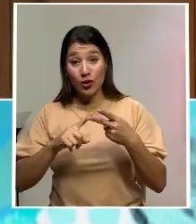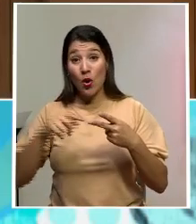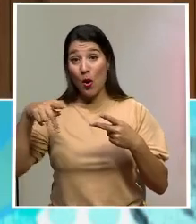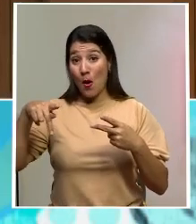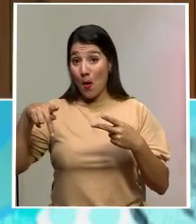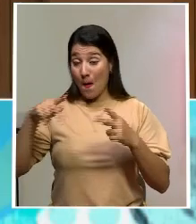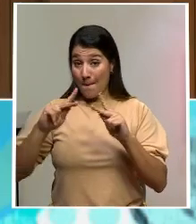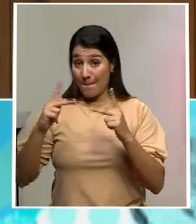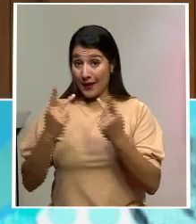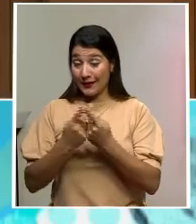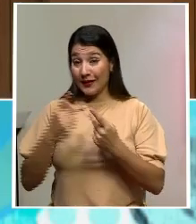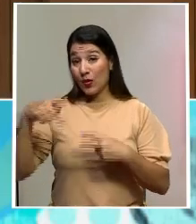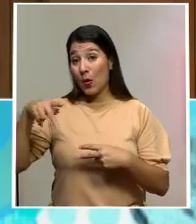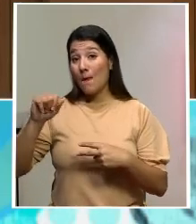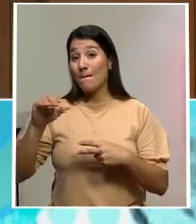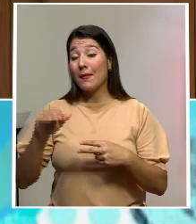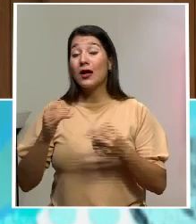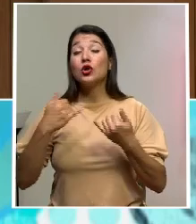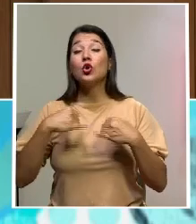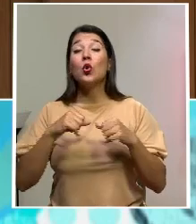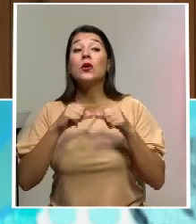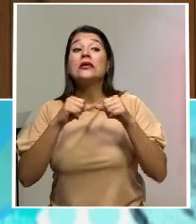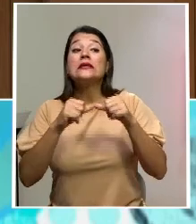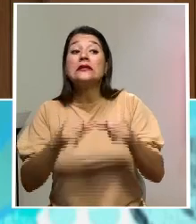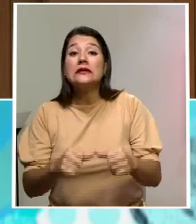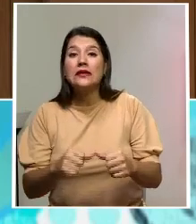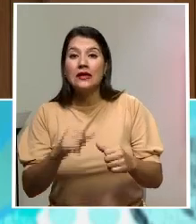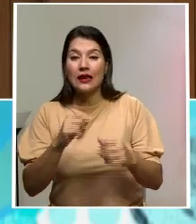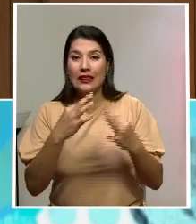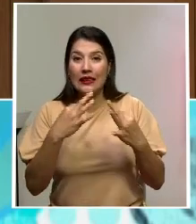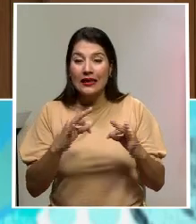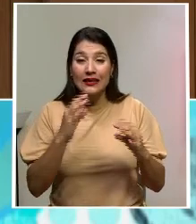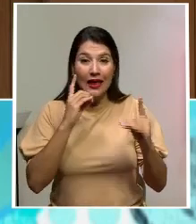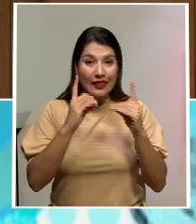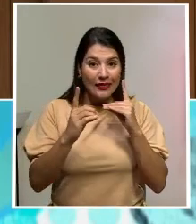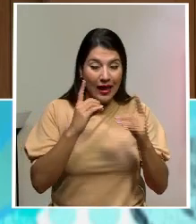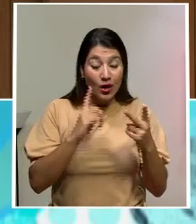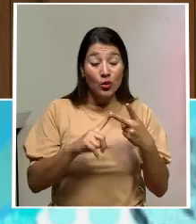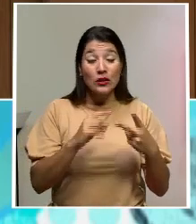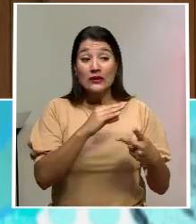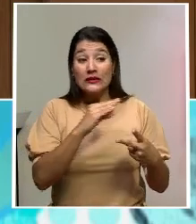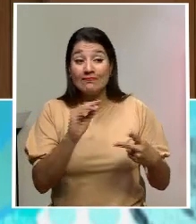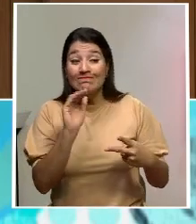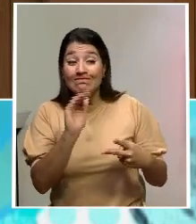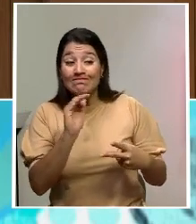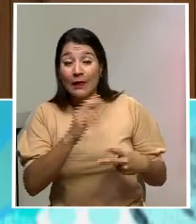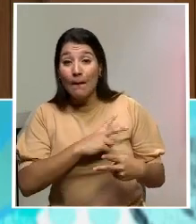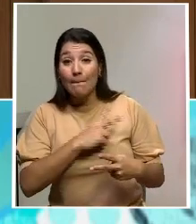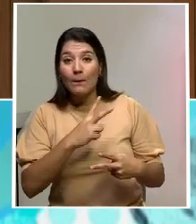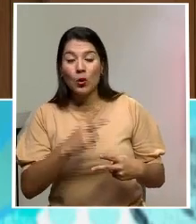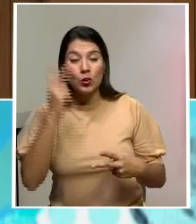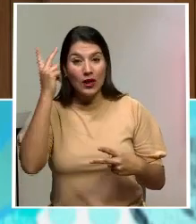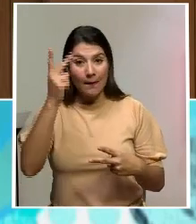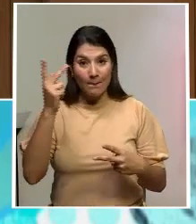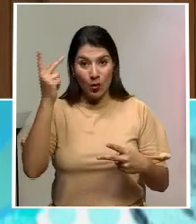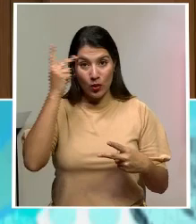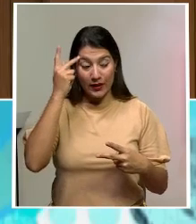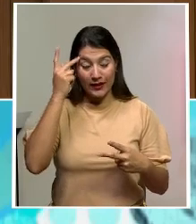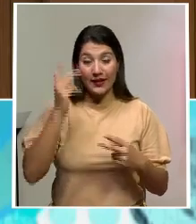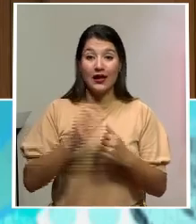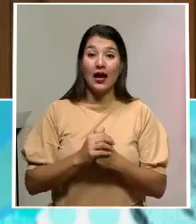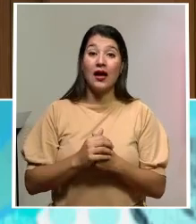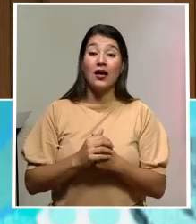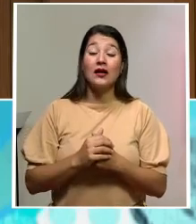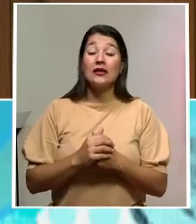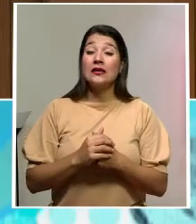apostando por el diálogo y la voluntad política que pueda existir a pesar de lo que puede ser la campaña electoral